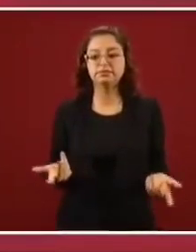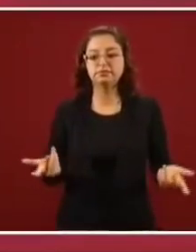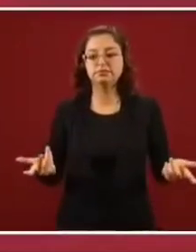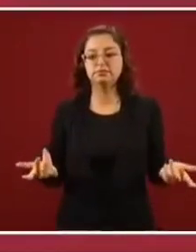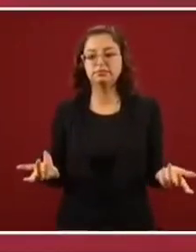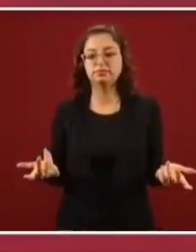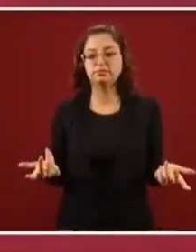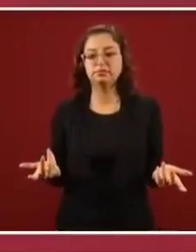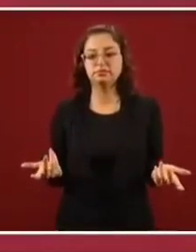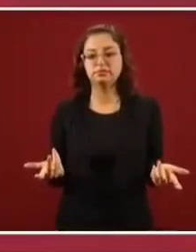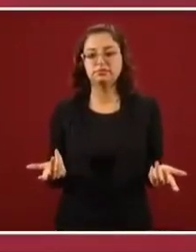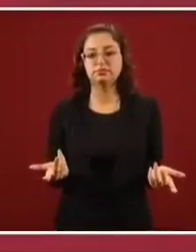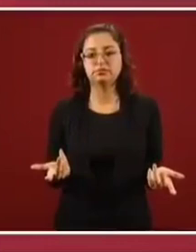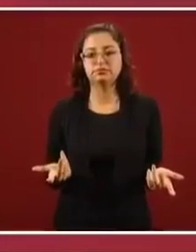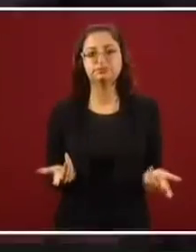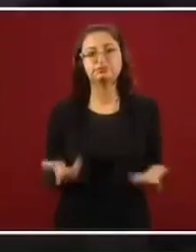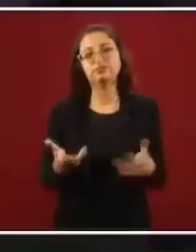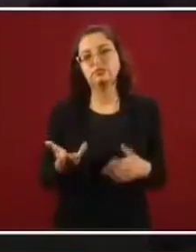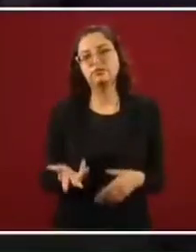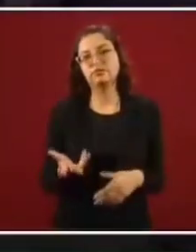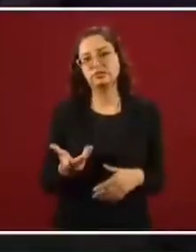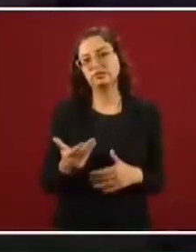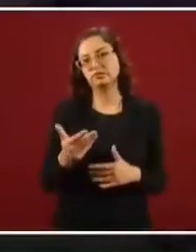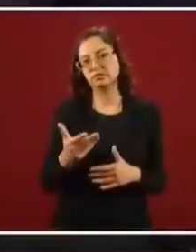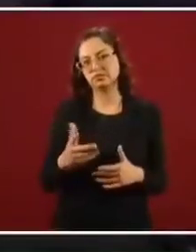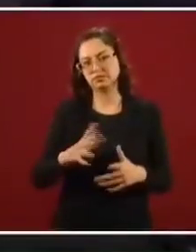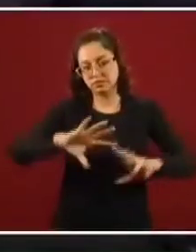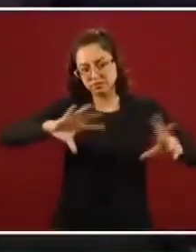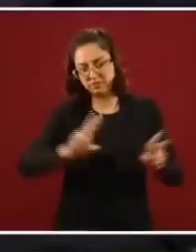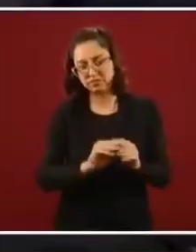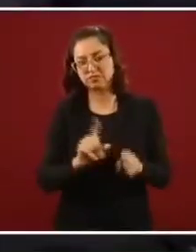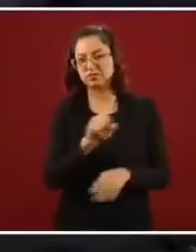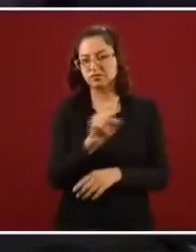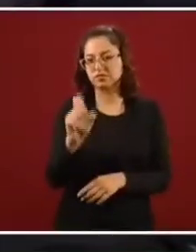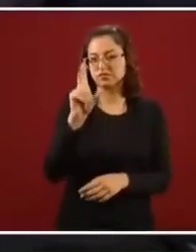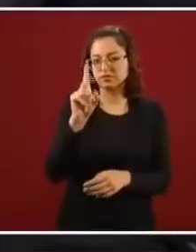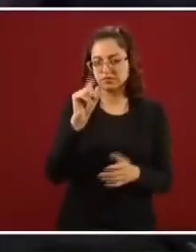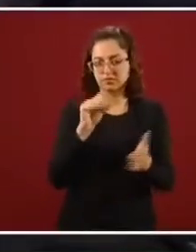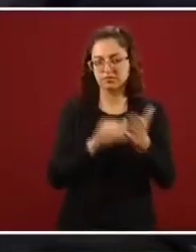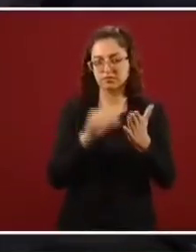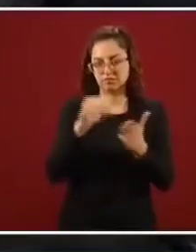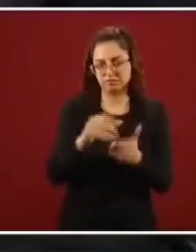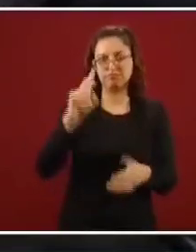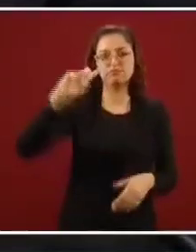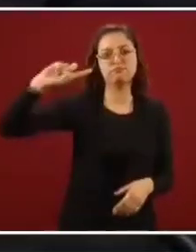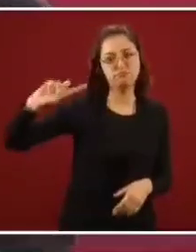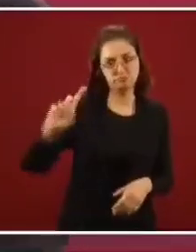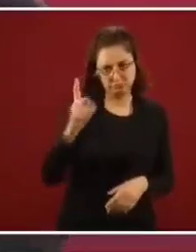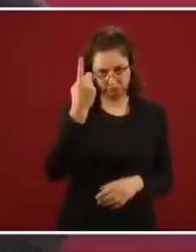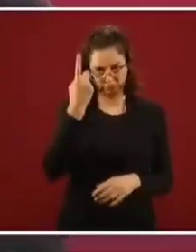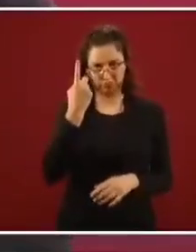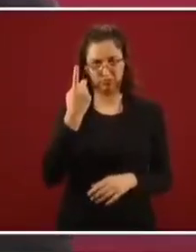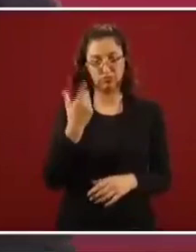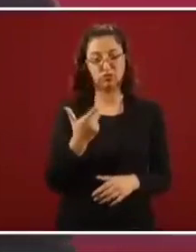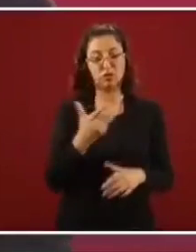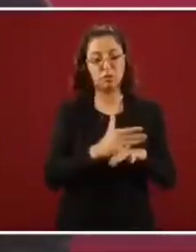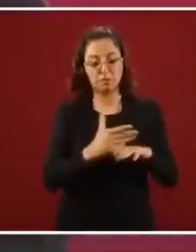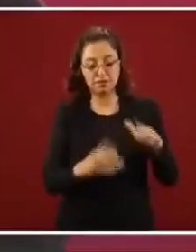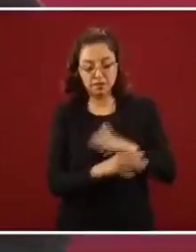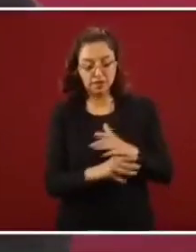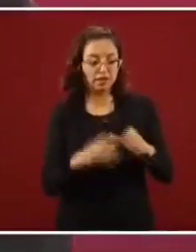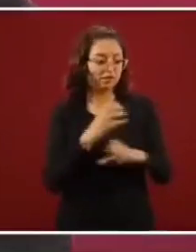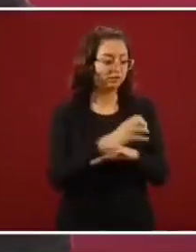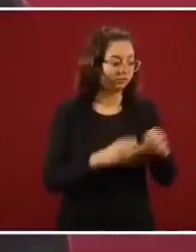mínimos? Los 130 millones de dólares para